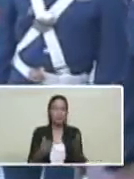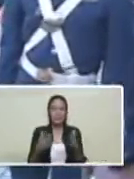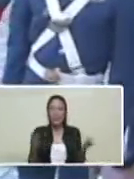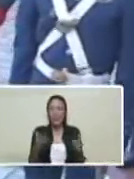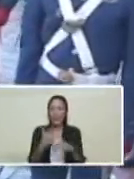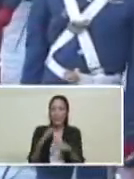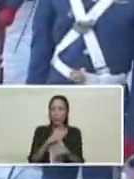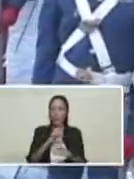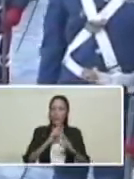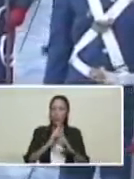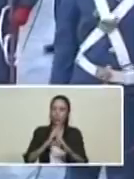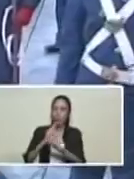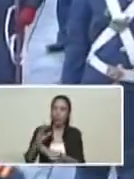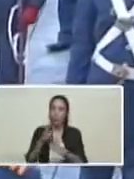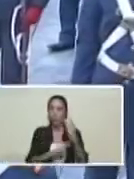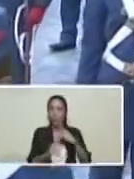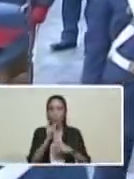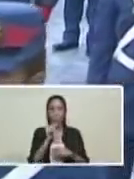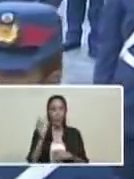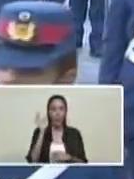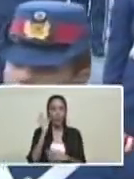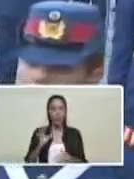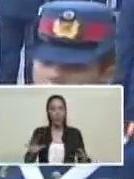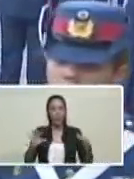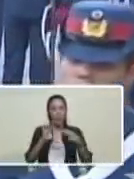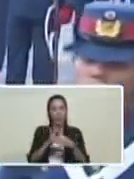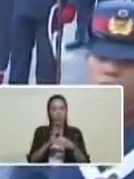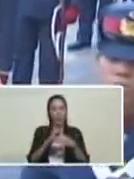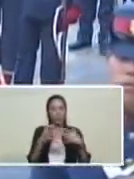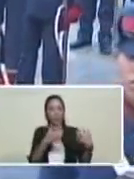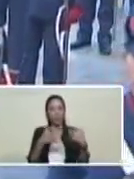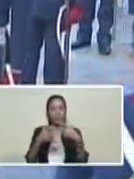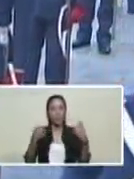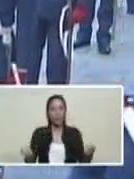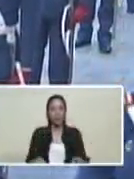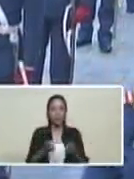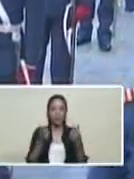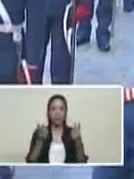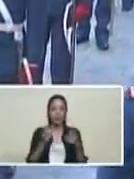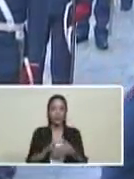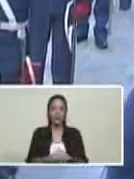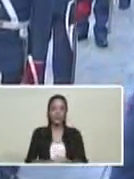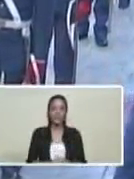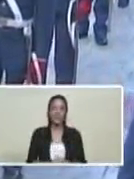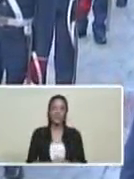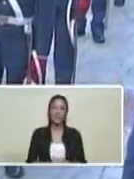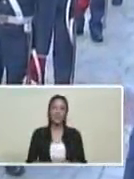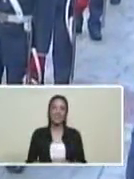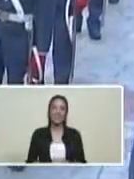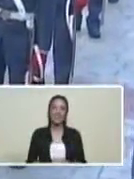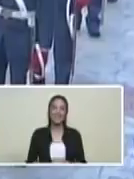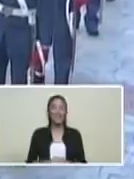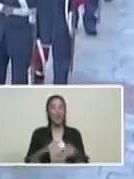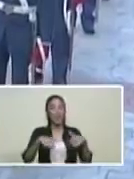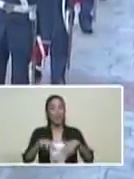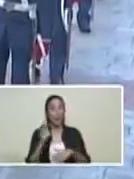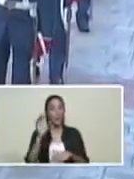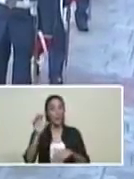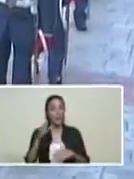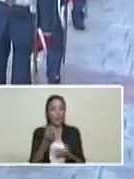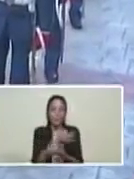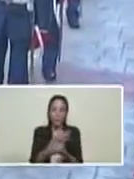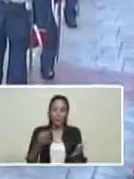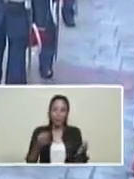respuesta de todas y todos los patriotas es unidad lucha batalla y victoria en esta patria grande de bolívar